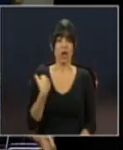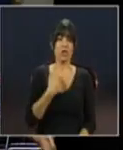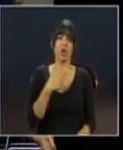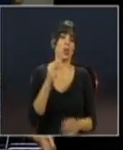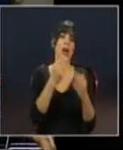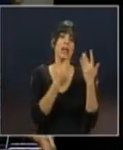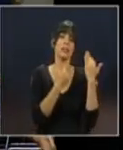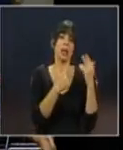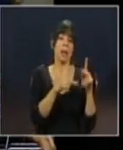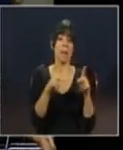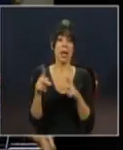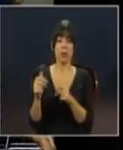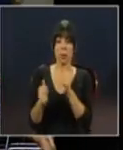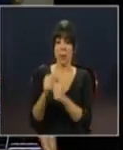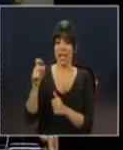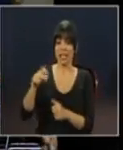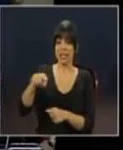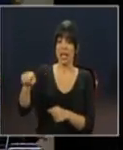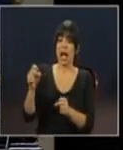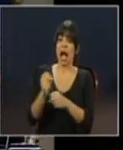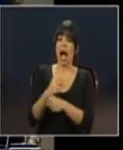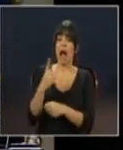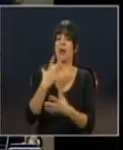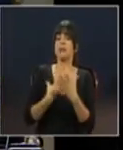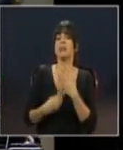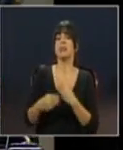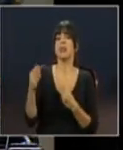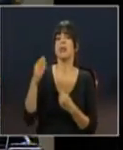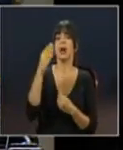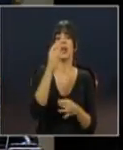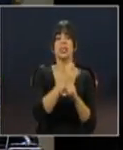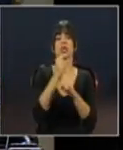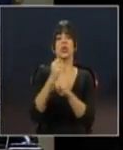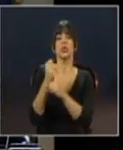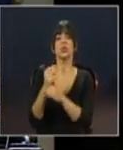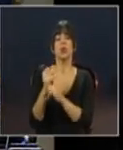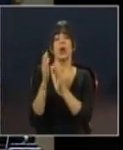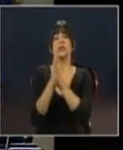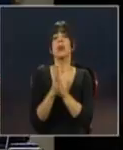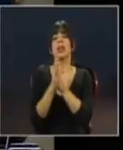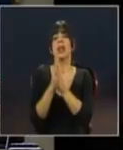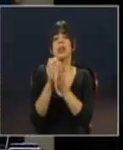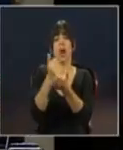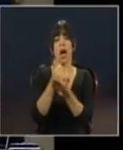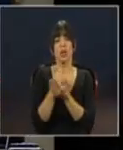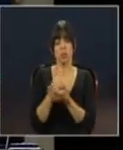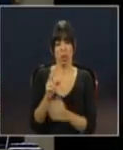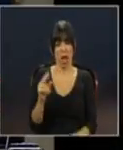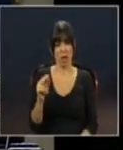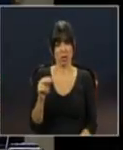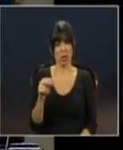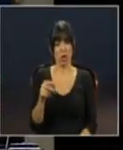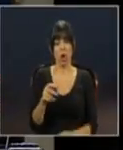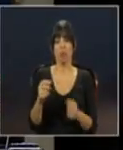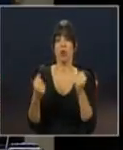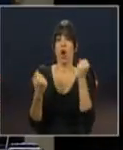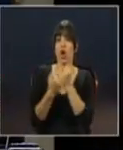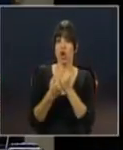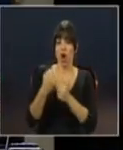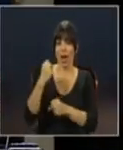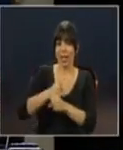que aquellos que más necesitan inicien un calvario por las instituciones, rogando por ayuda. Cogestoras,